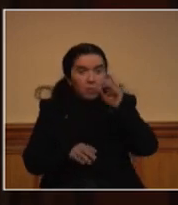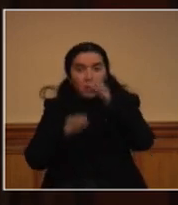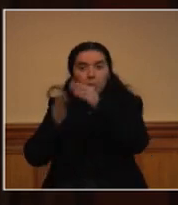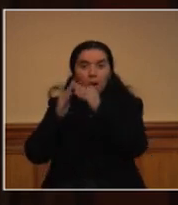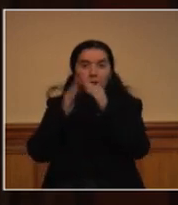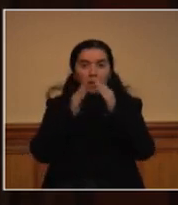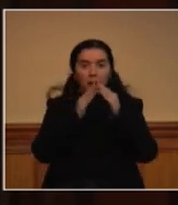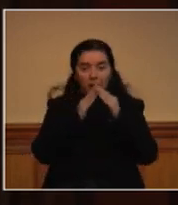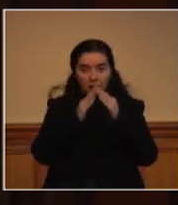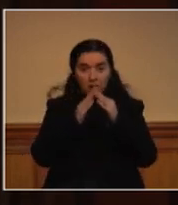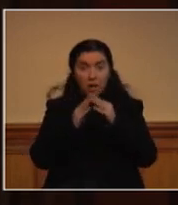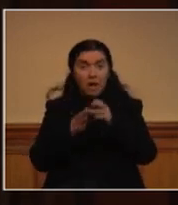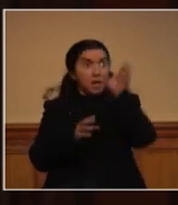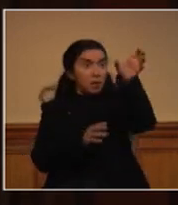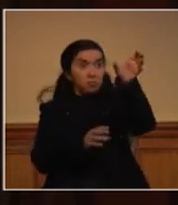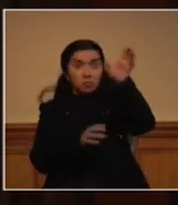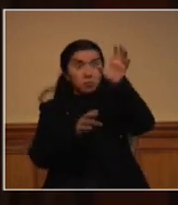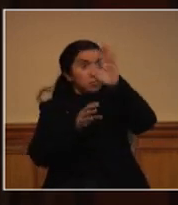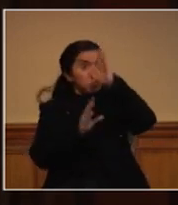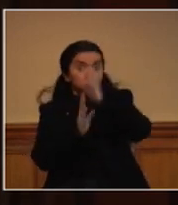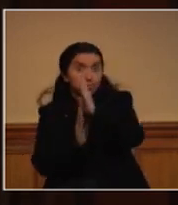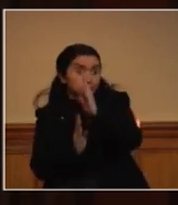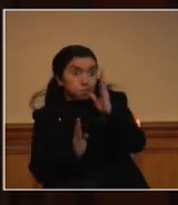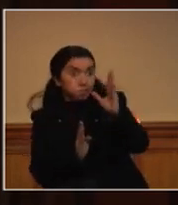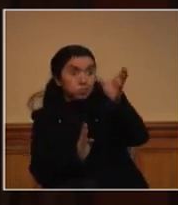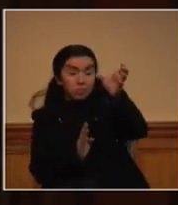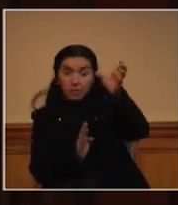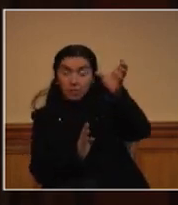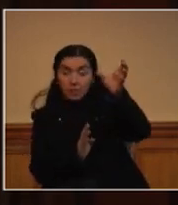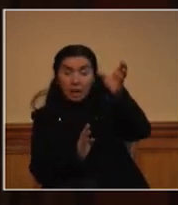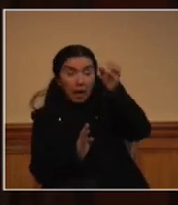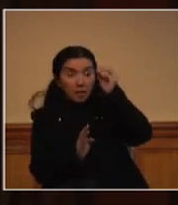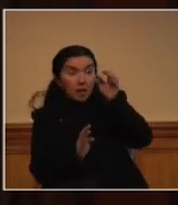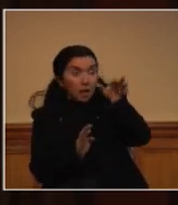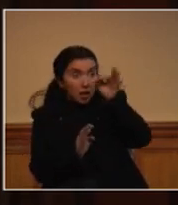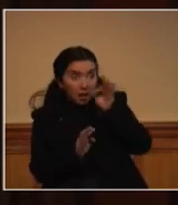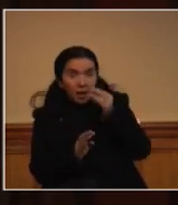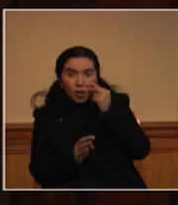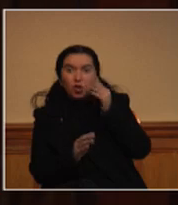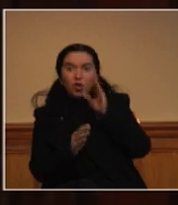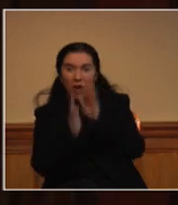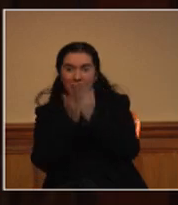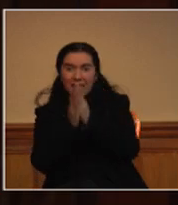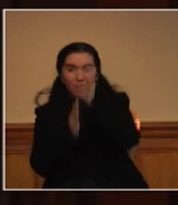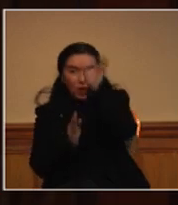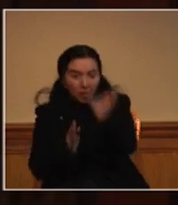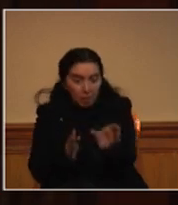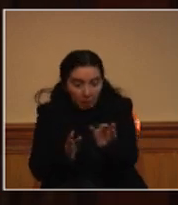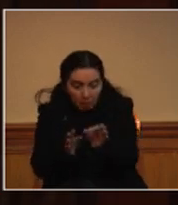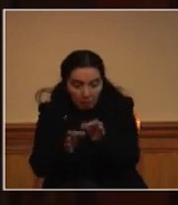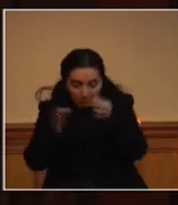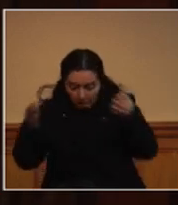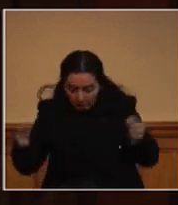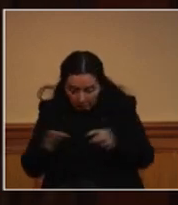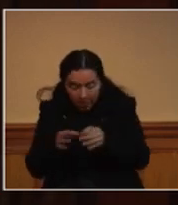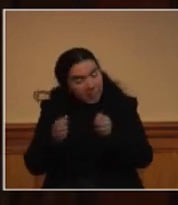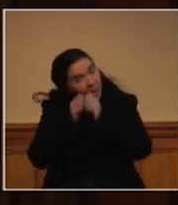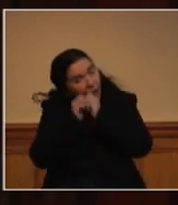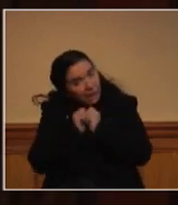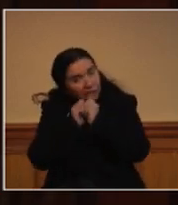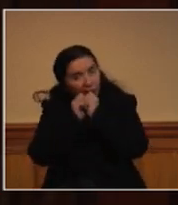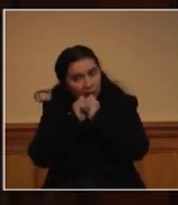casa, llegar a una estantería donde lo primero que se encuentra, si tenemos libros bajitos, son libros, y es capaz de sacarlo, abrirlo,